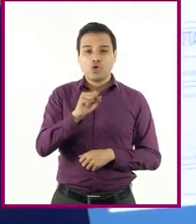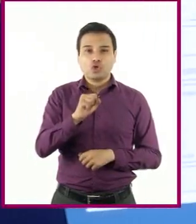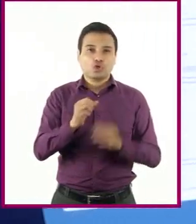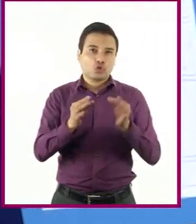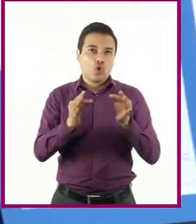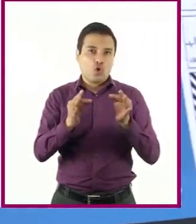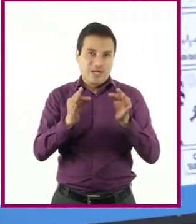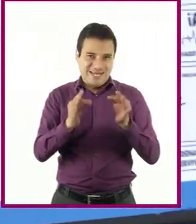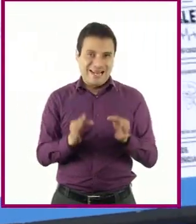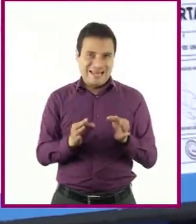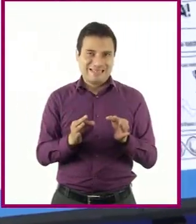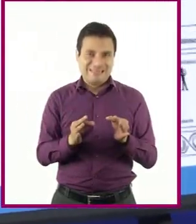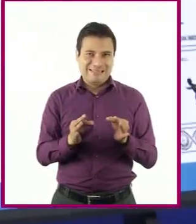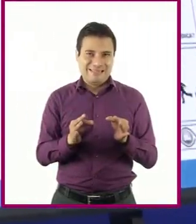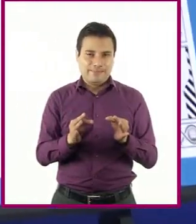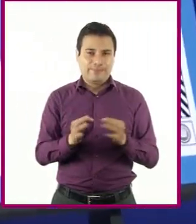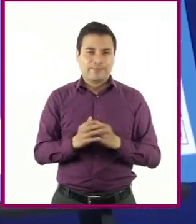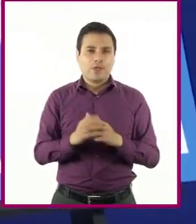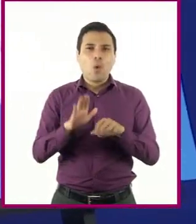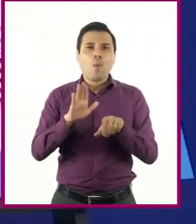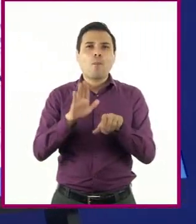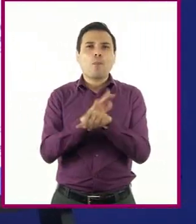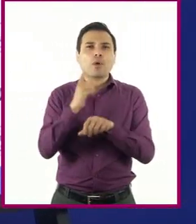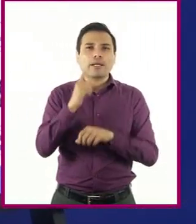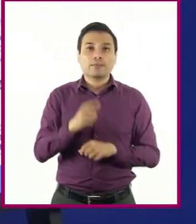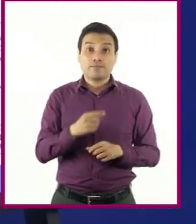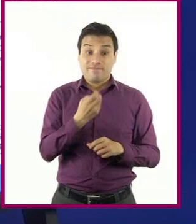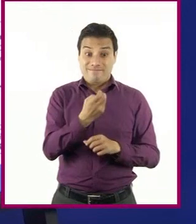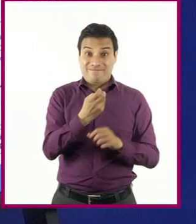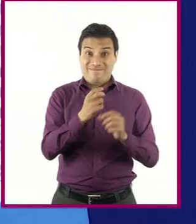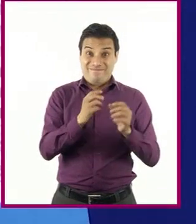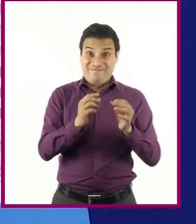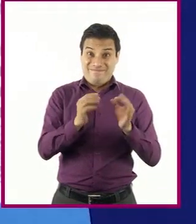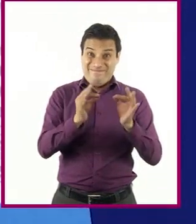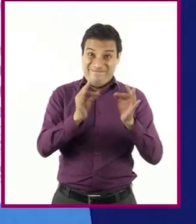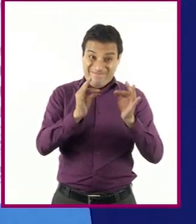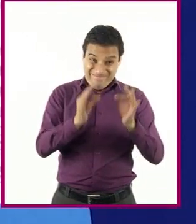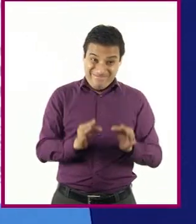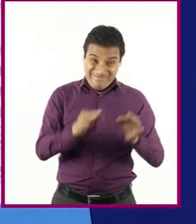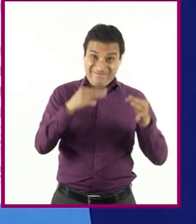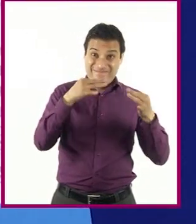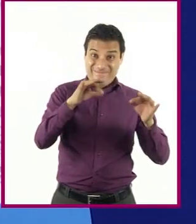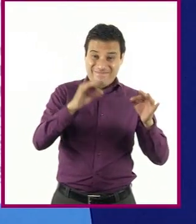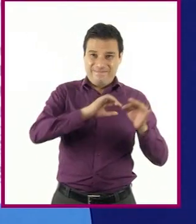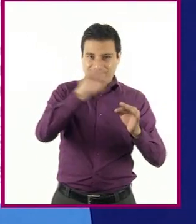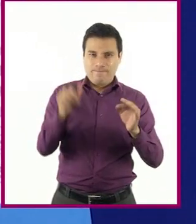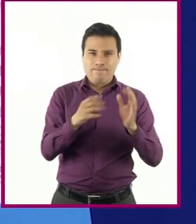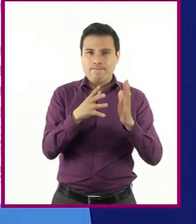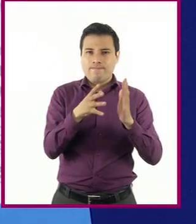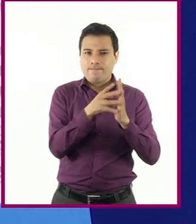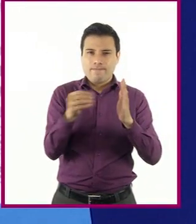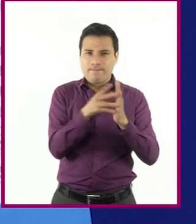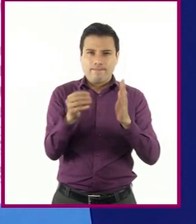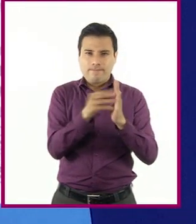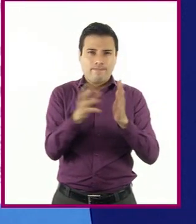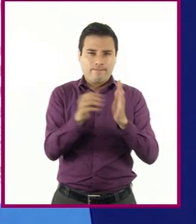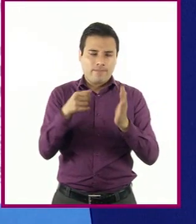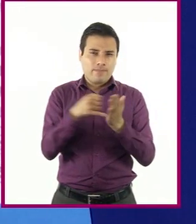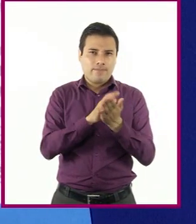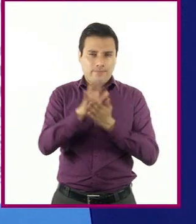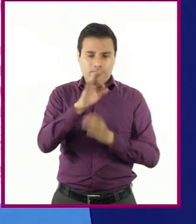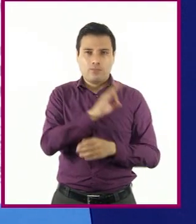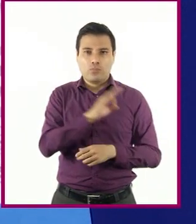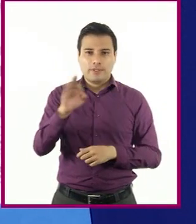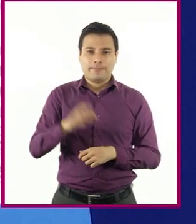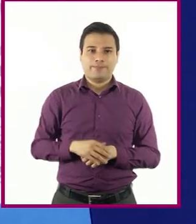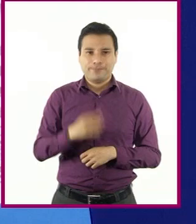base para que podamos reproducir muchas veces nuestra historia y que llegue a muchas personas. Primero, dibujamos